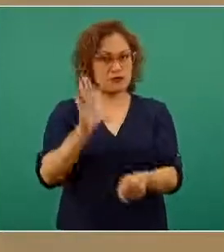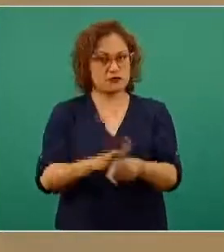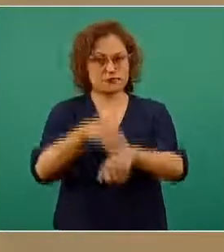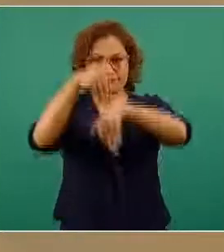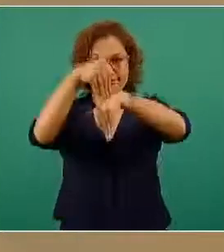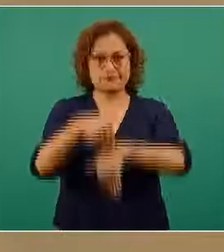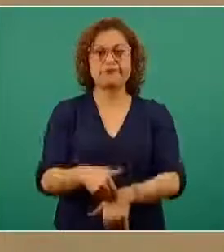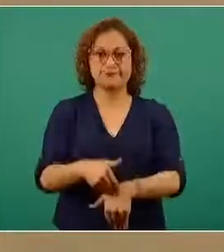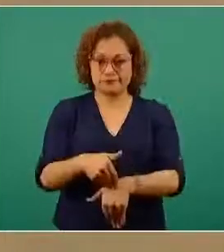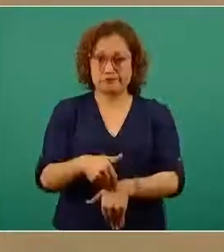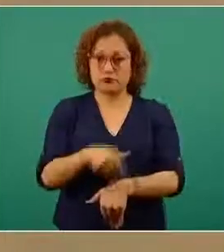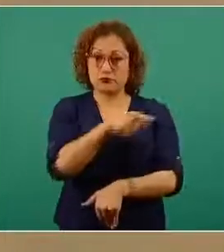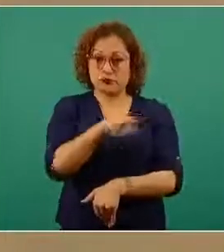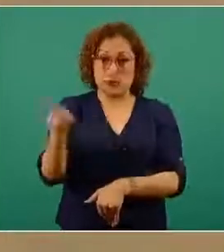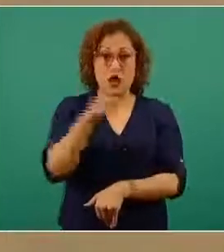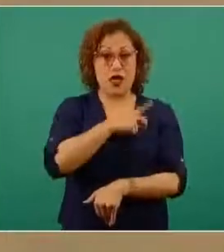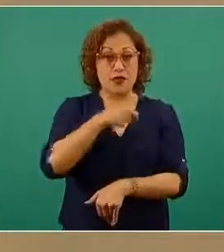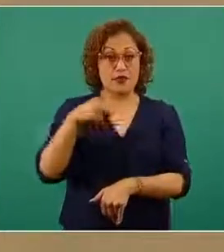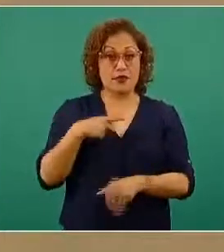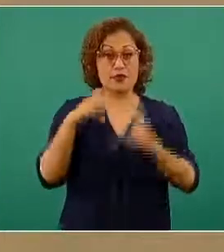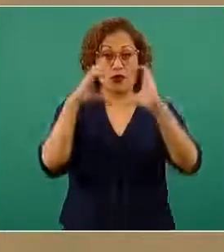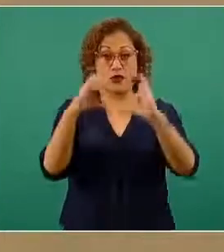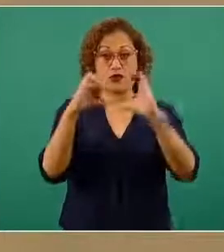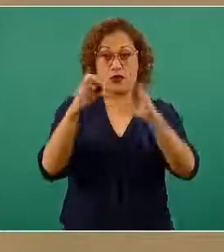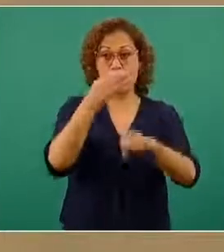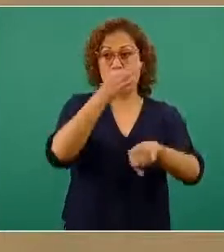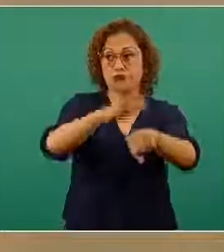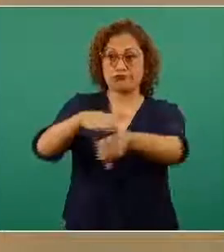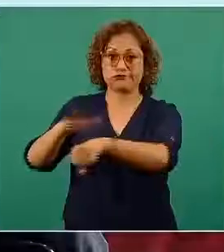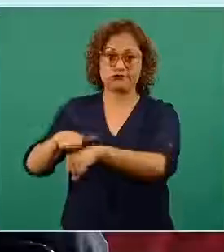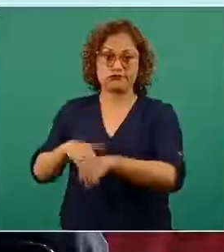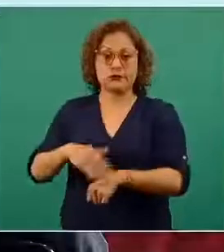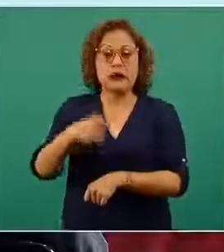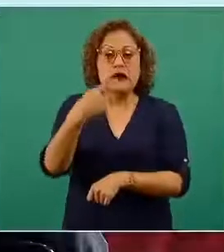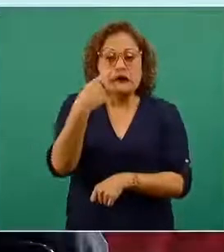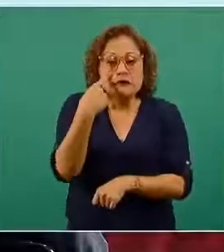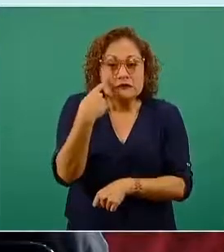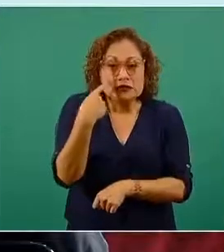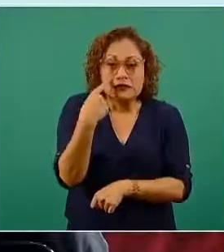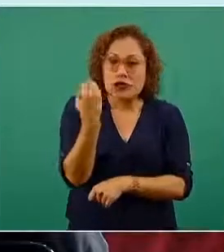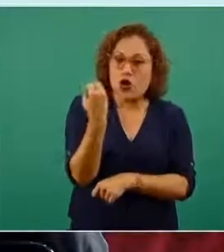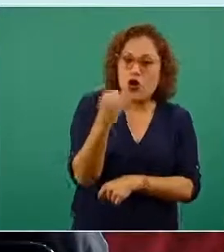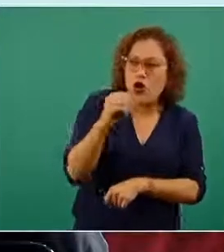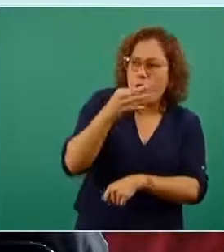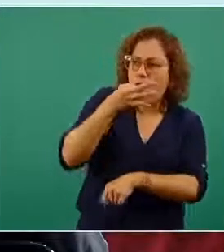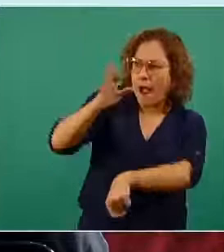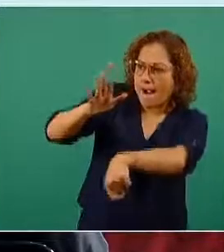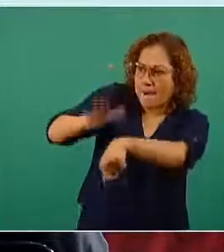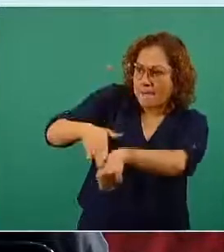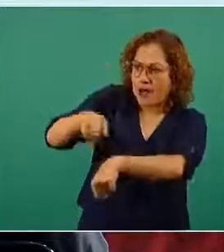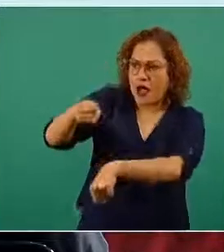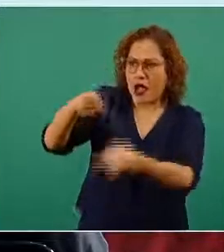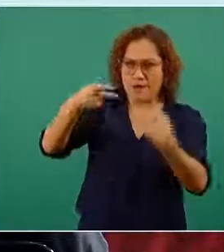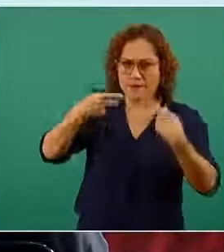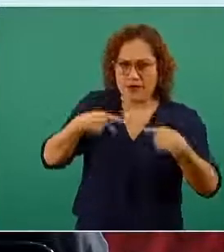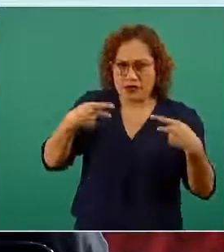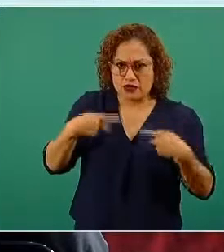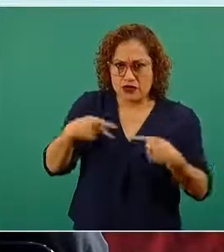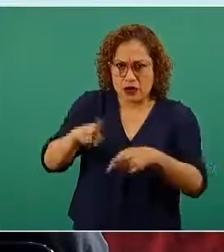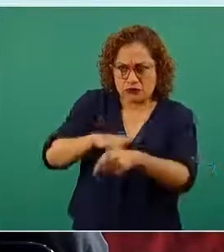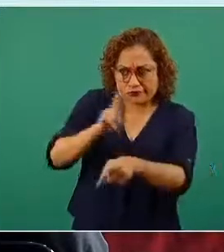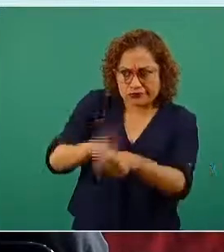importante recordar que la persona obligada no son las personas de carne y hueso que estamos circulando por el